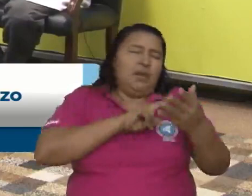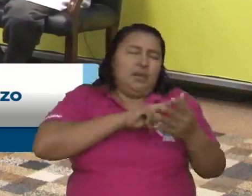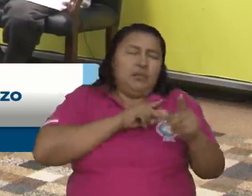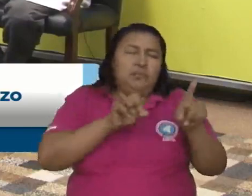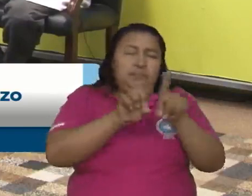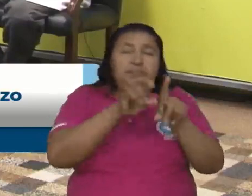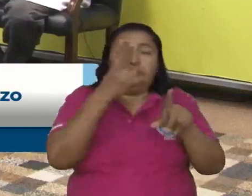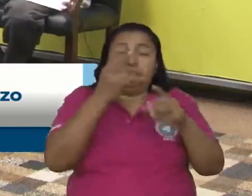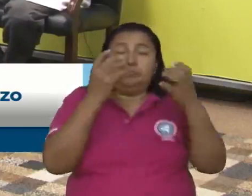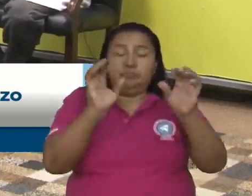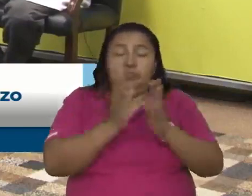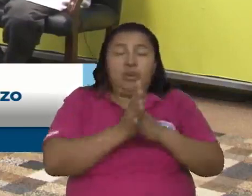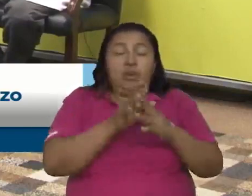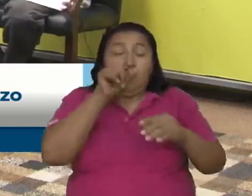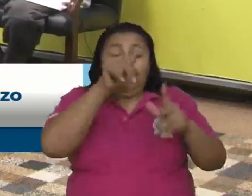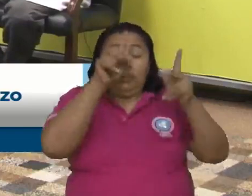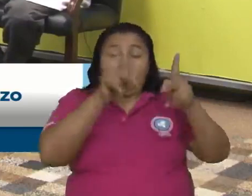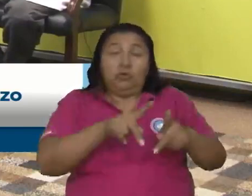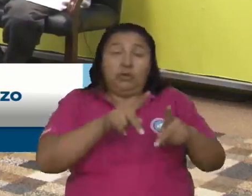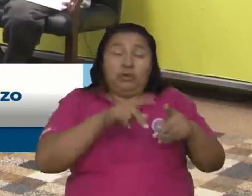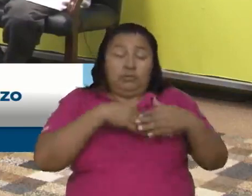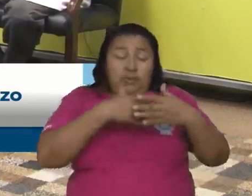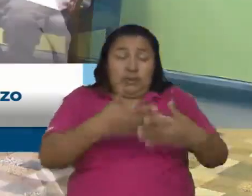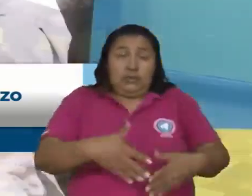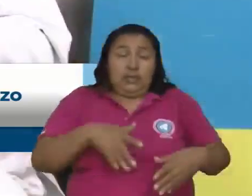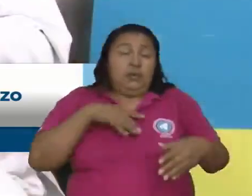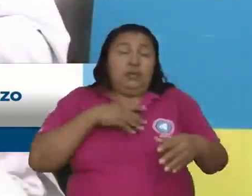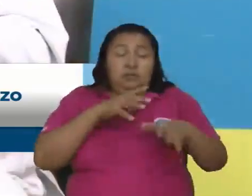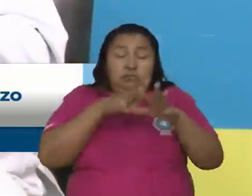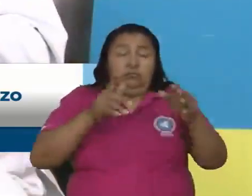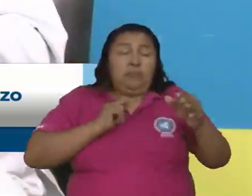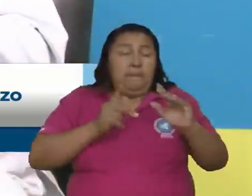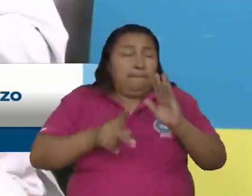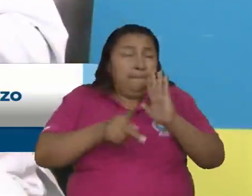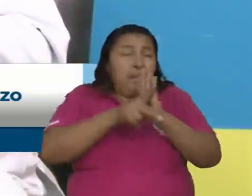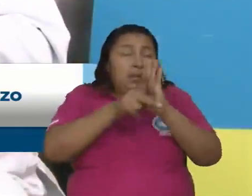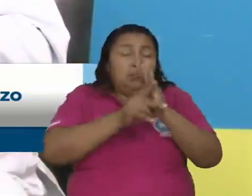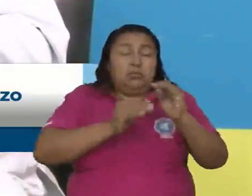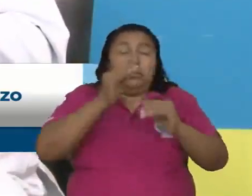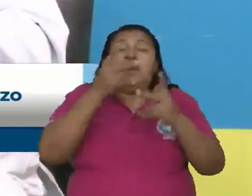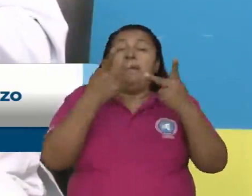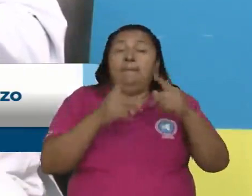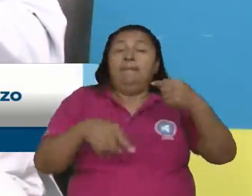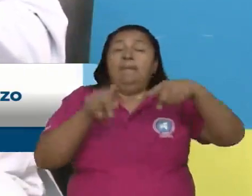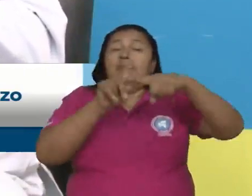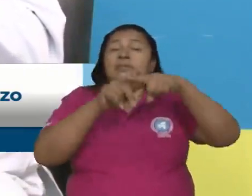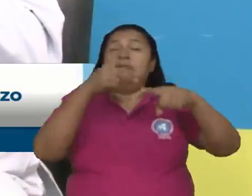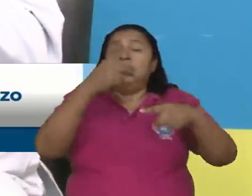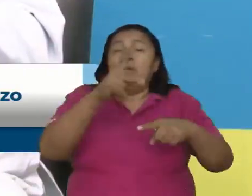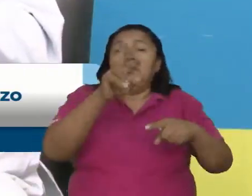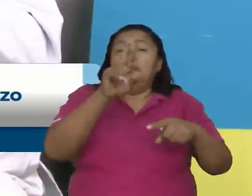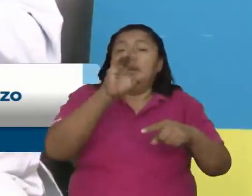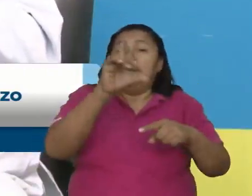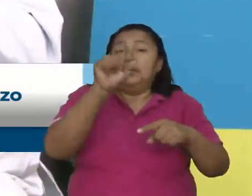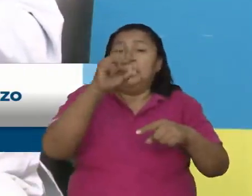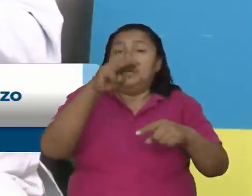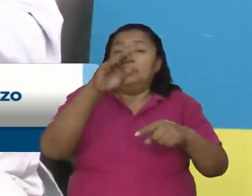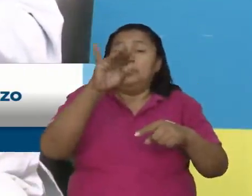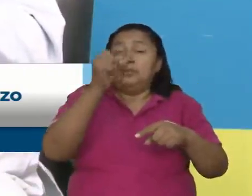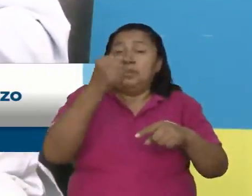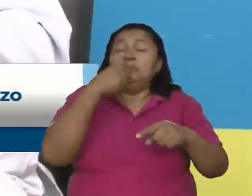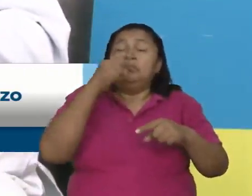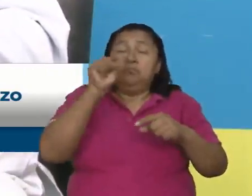Si la paciente está catalogada como muy alto riesgo y además tiene preeclampsia, generalmente la